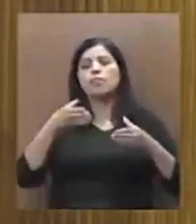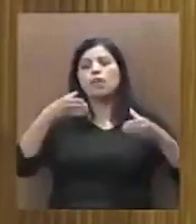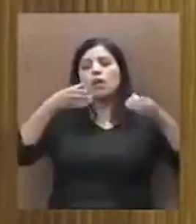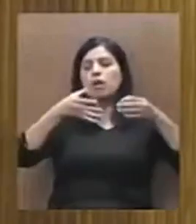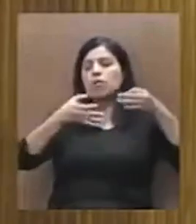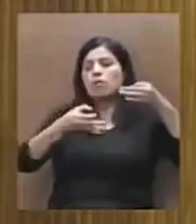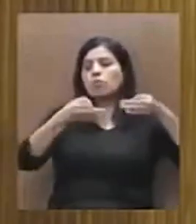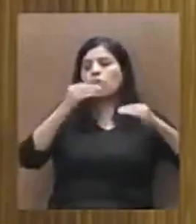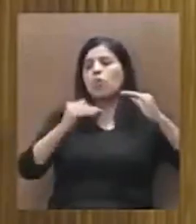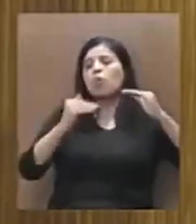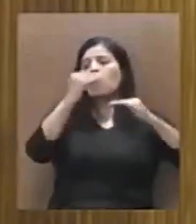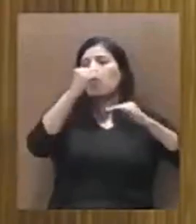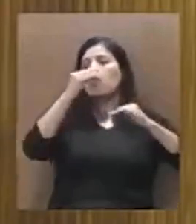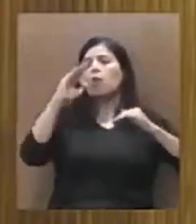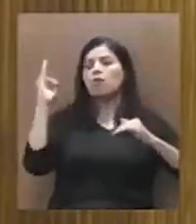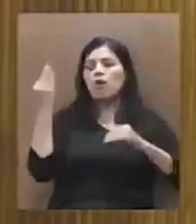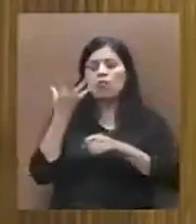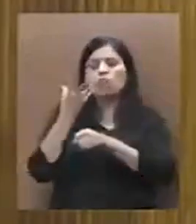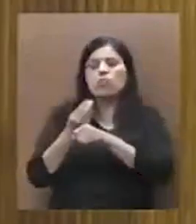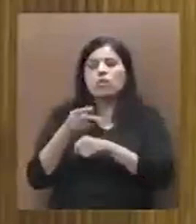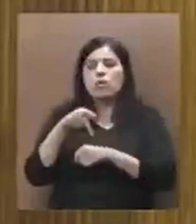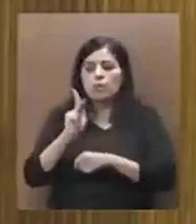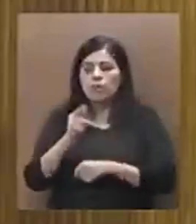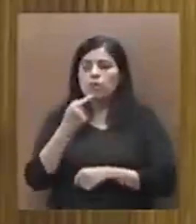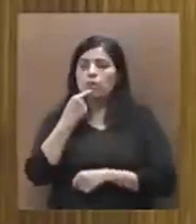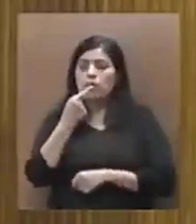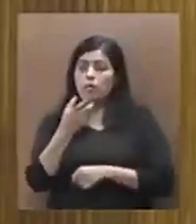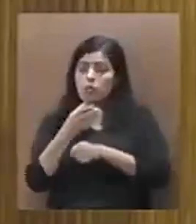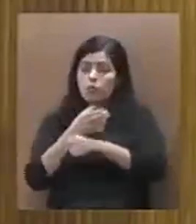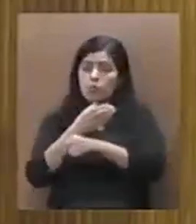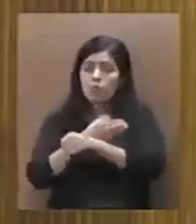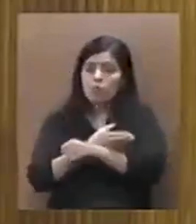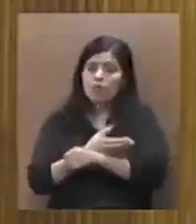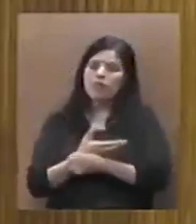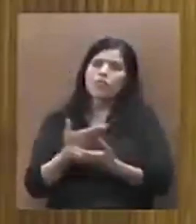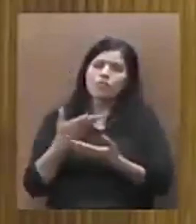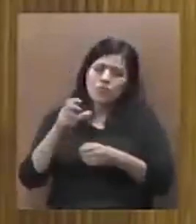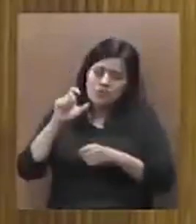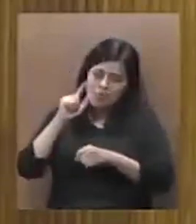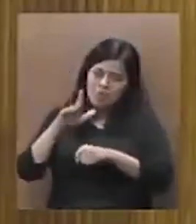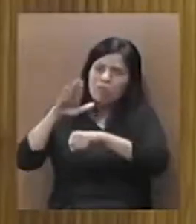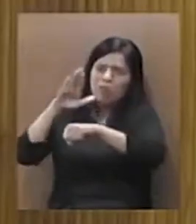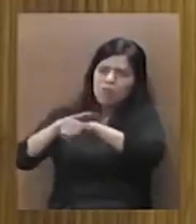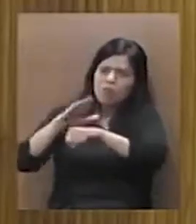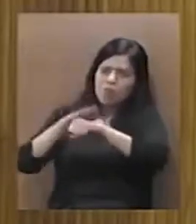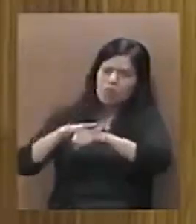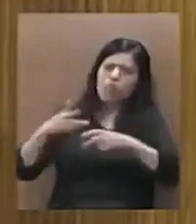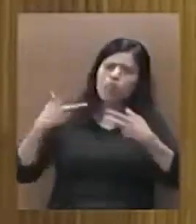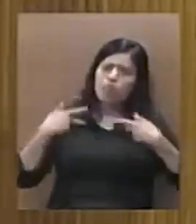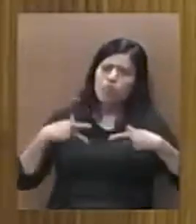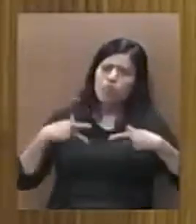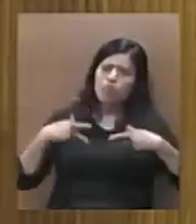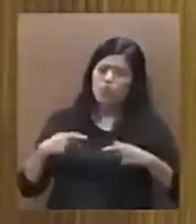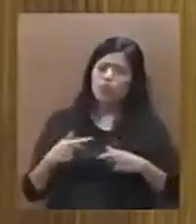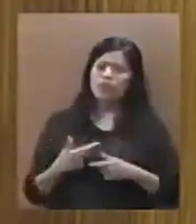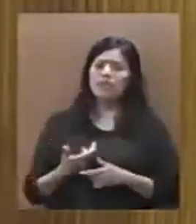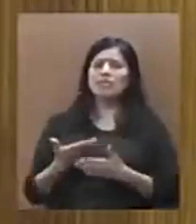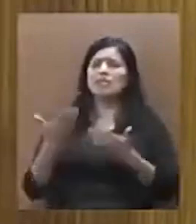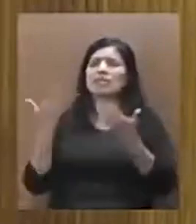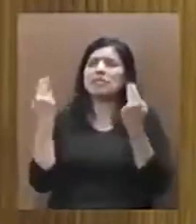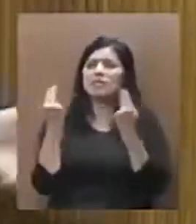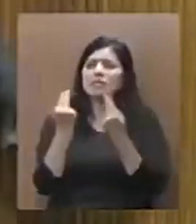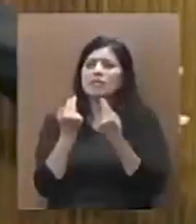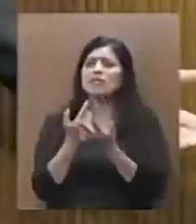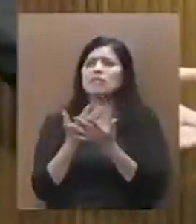los términos que sea pero también lo que yo diría compañeras y compañeros es que entonces presentemos exhortos por las personas que están ávidas